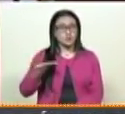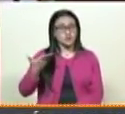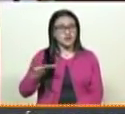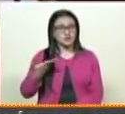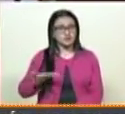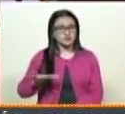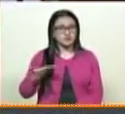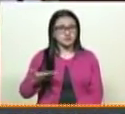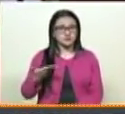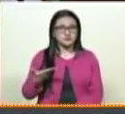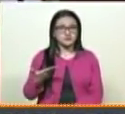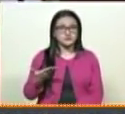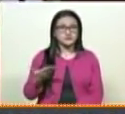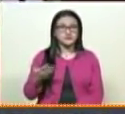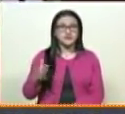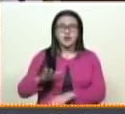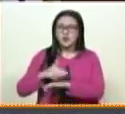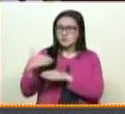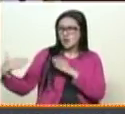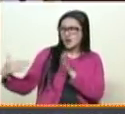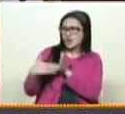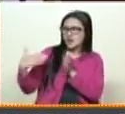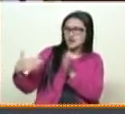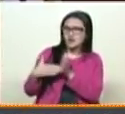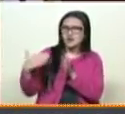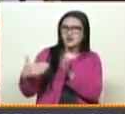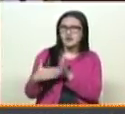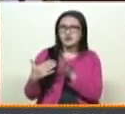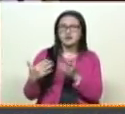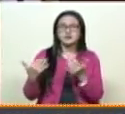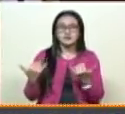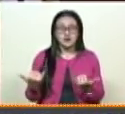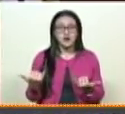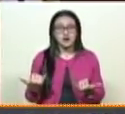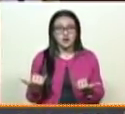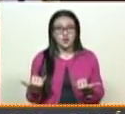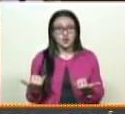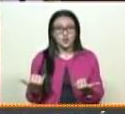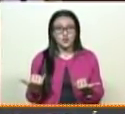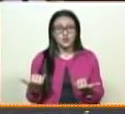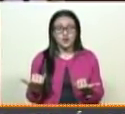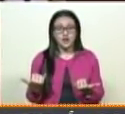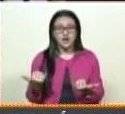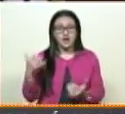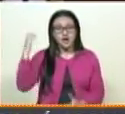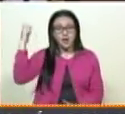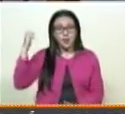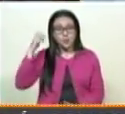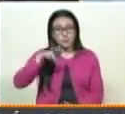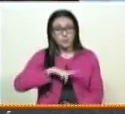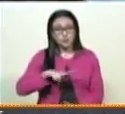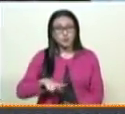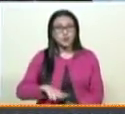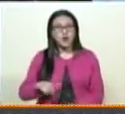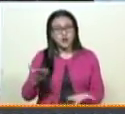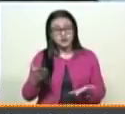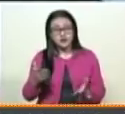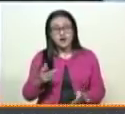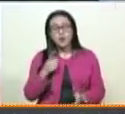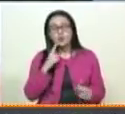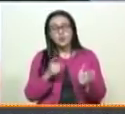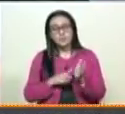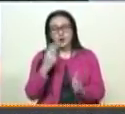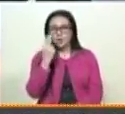el asedio económico internacional contra Venezuela, el país ha encontrado en el país europeo una vía para cumplir con los